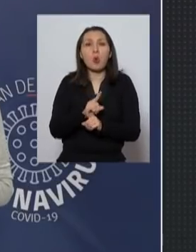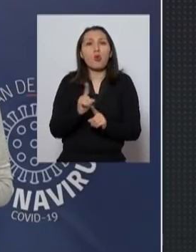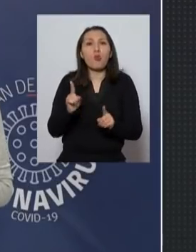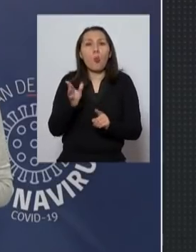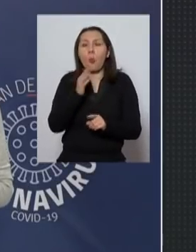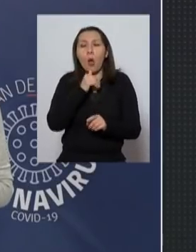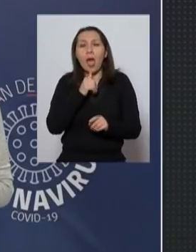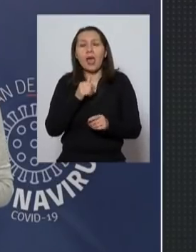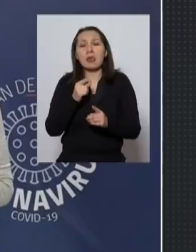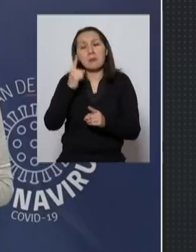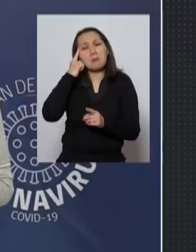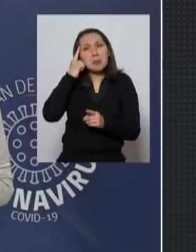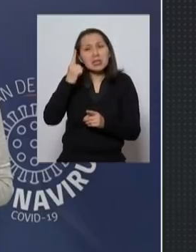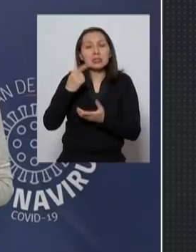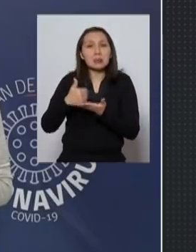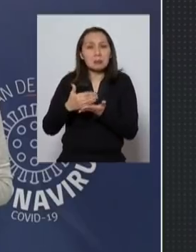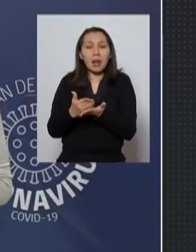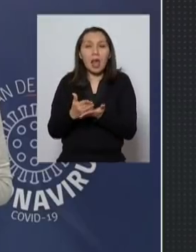vamos a enfrentarnos